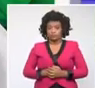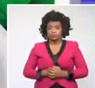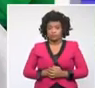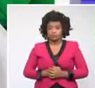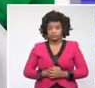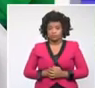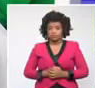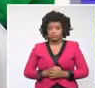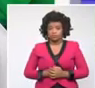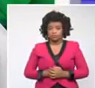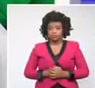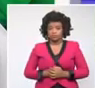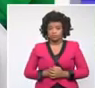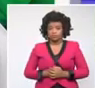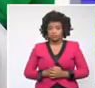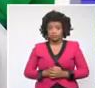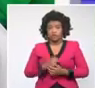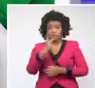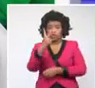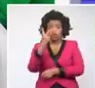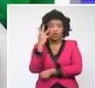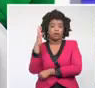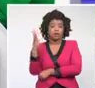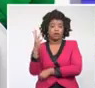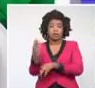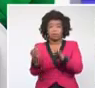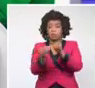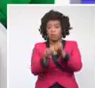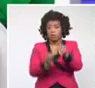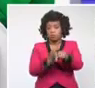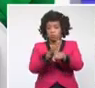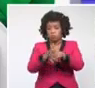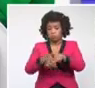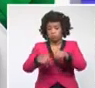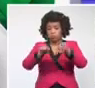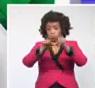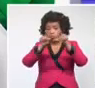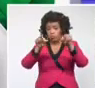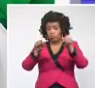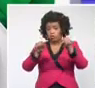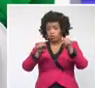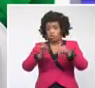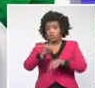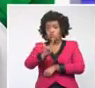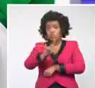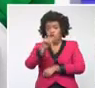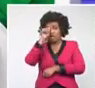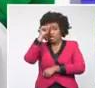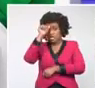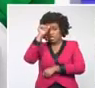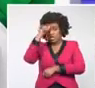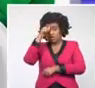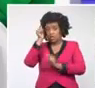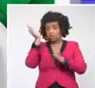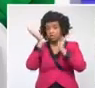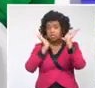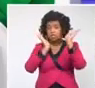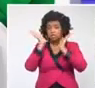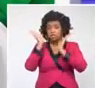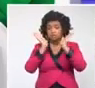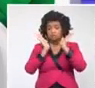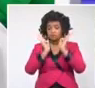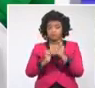Se diagnosticaron 2 extranjeros con COVID-19 en Cuba, los 9 indios que son que procedían de la